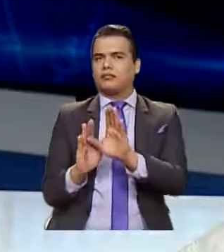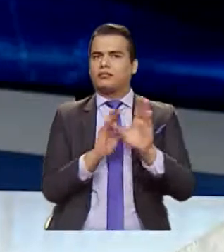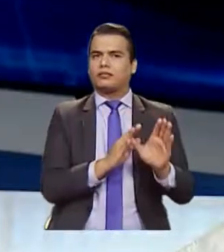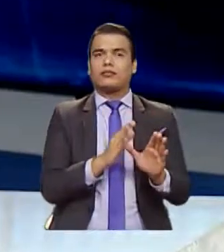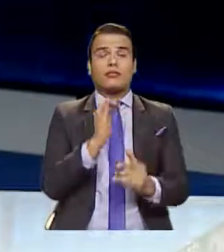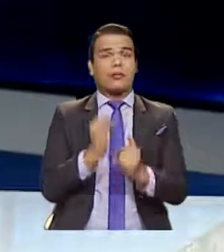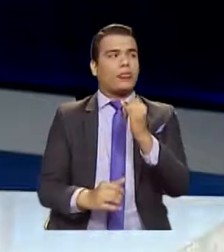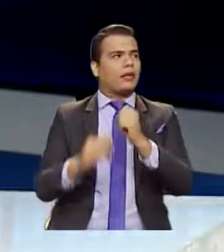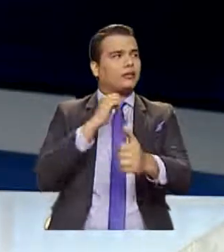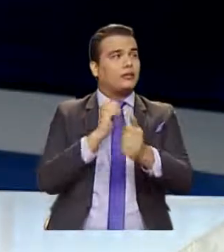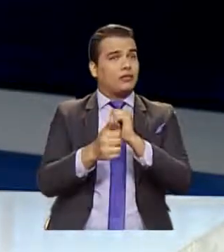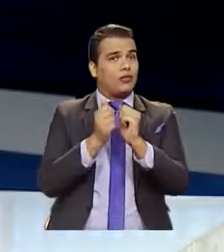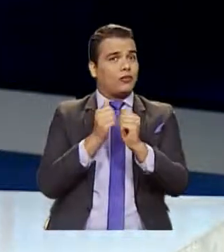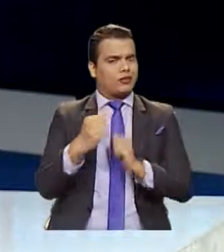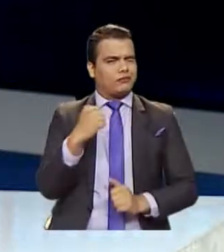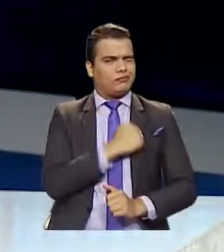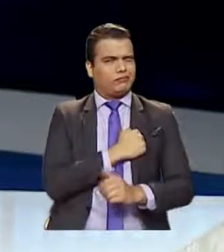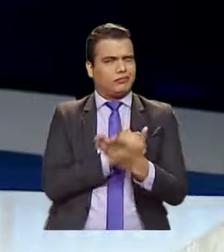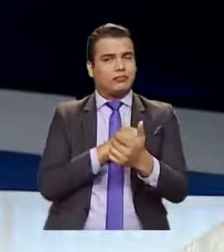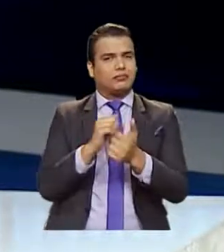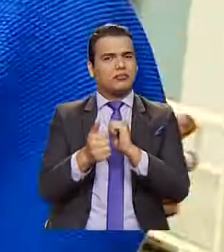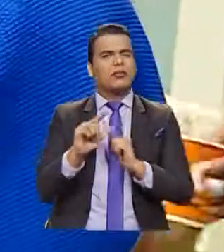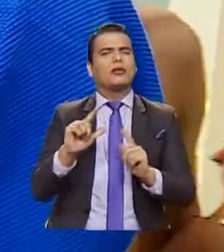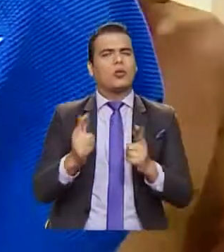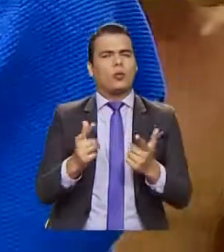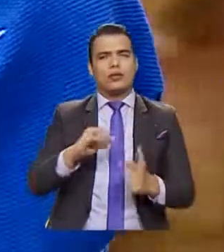y la crónica corresponde al judo.